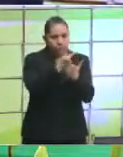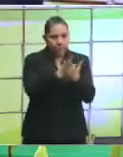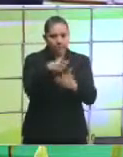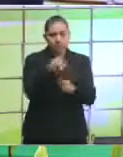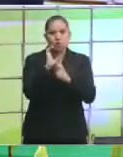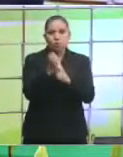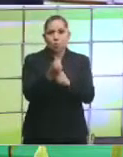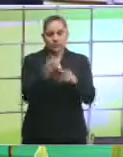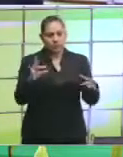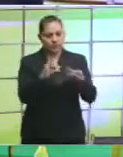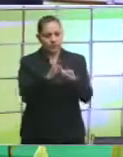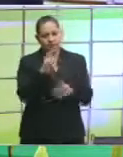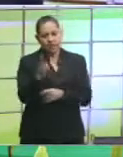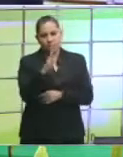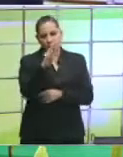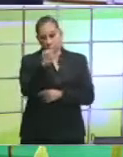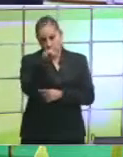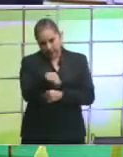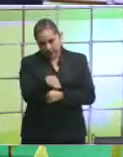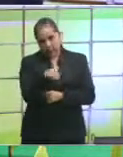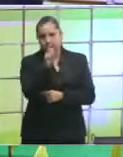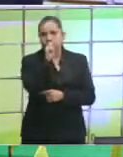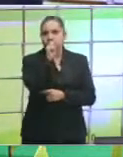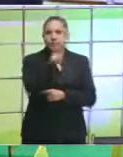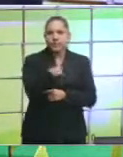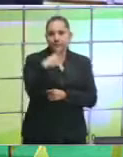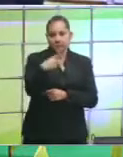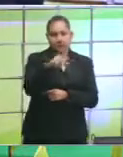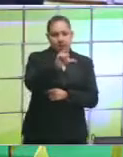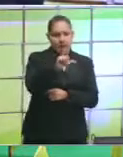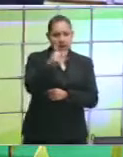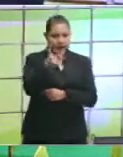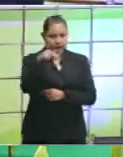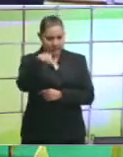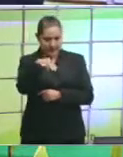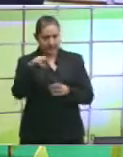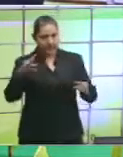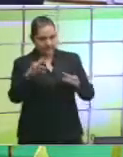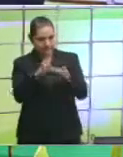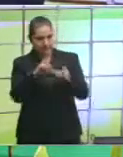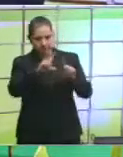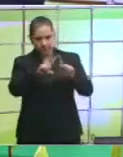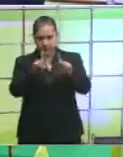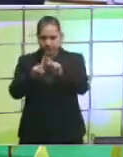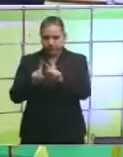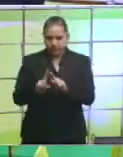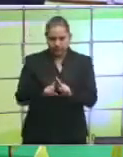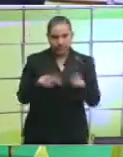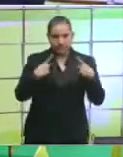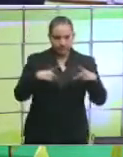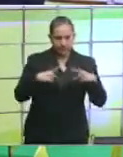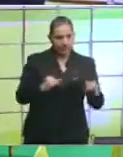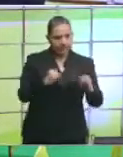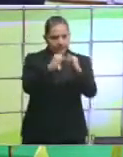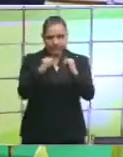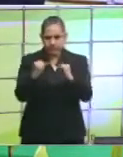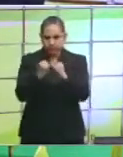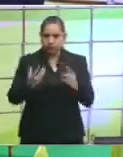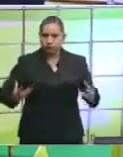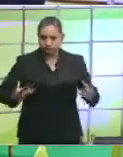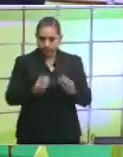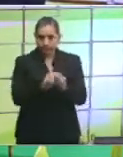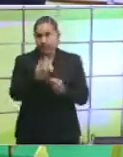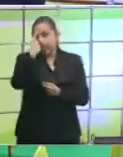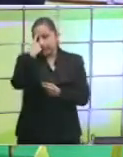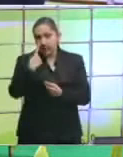gente de la unam gente de la del archivo general la nación en fin un conjunto de personas para que definiéramos qué cosas